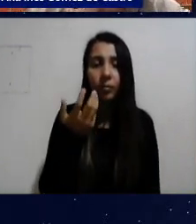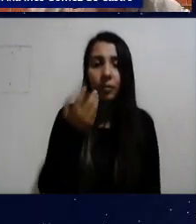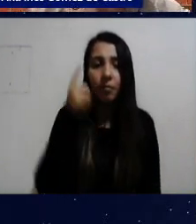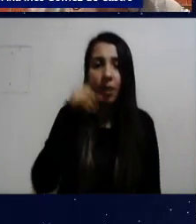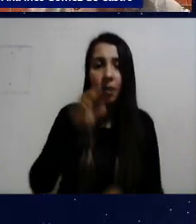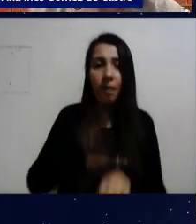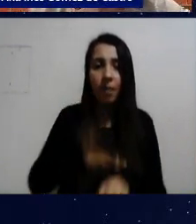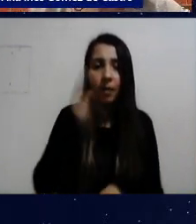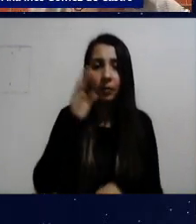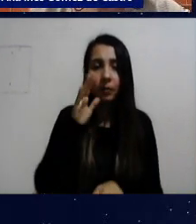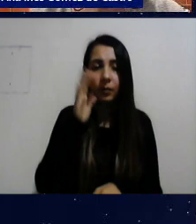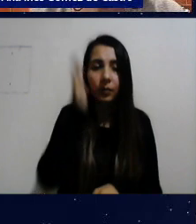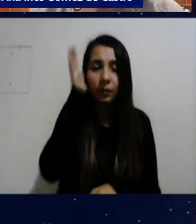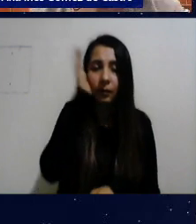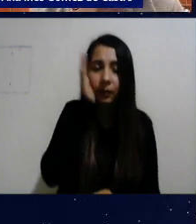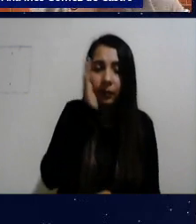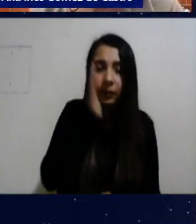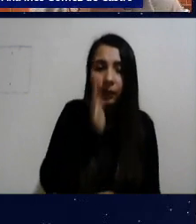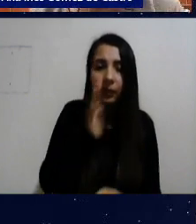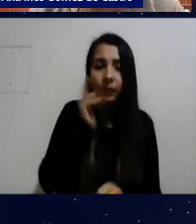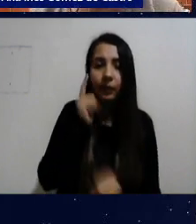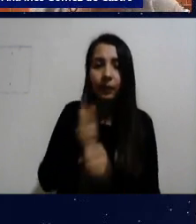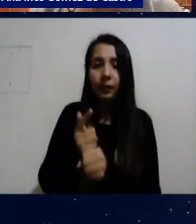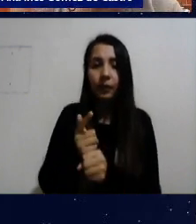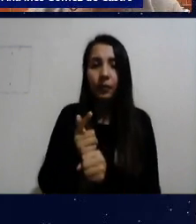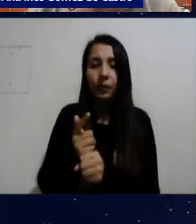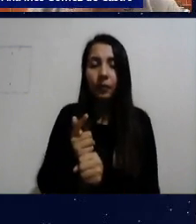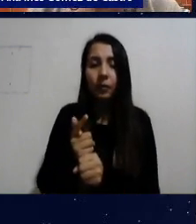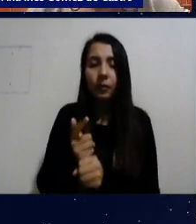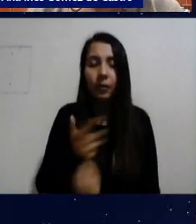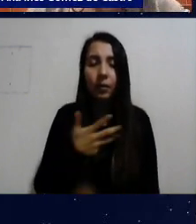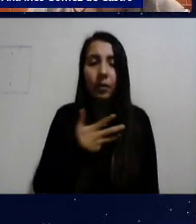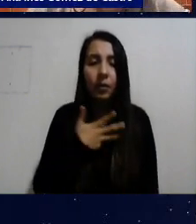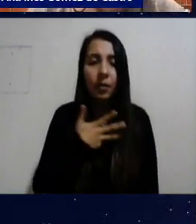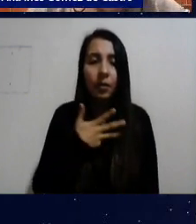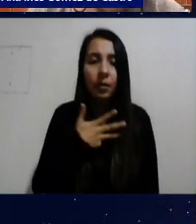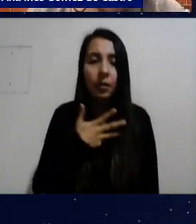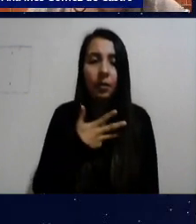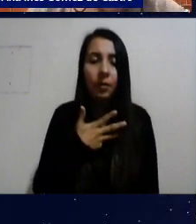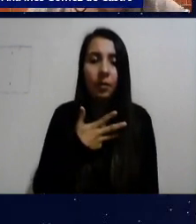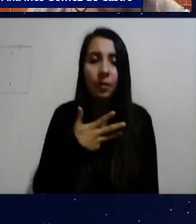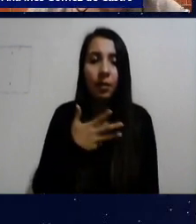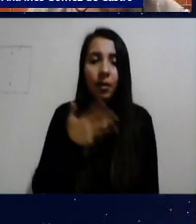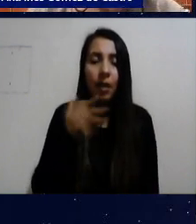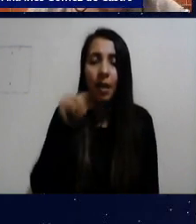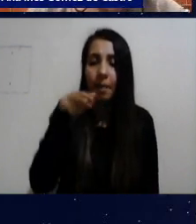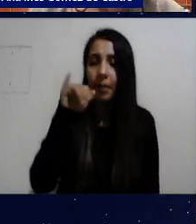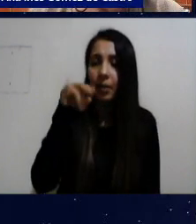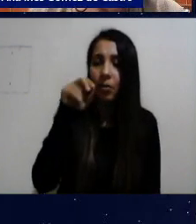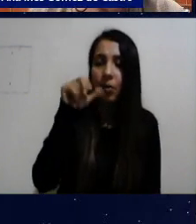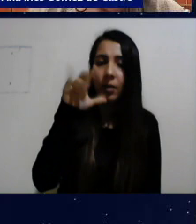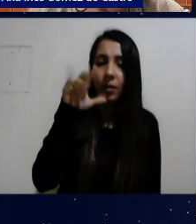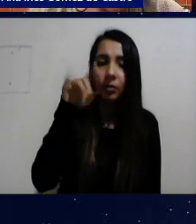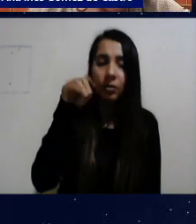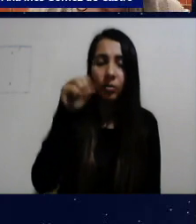asteroides que son carbonáceos y que serían más susceptibles de contener